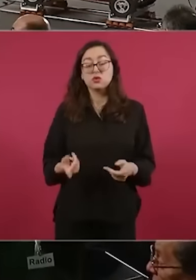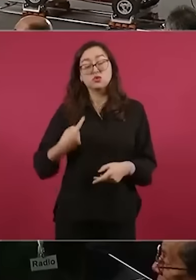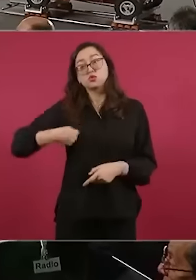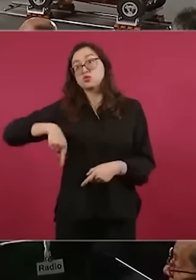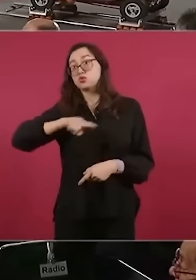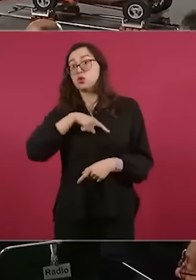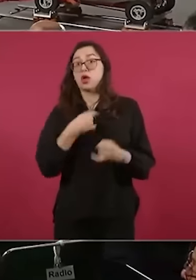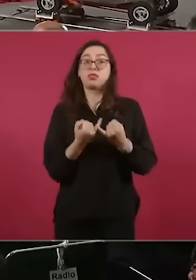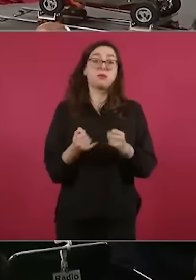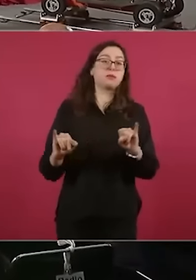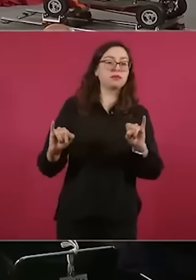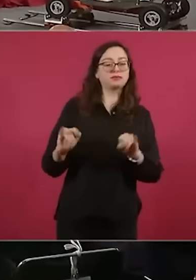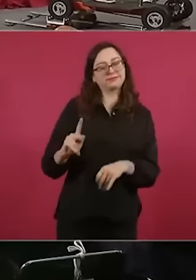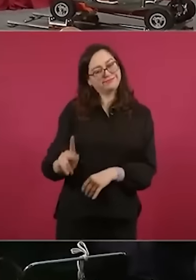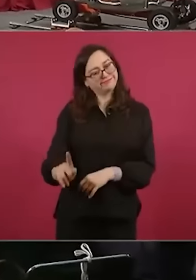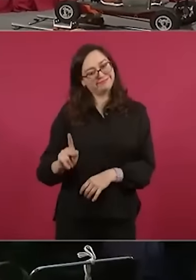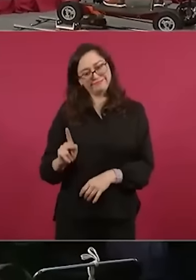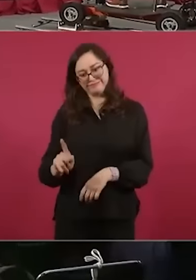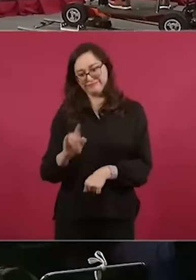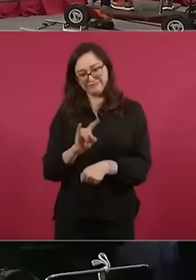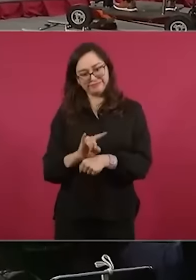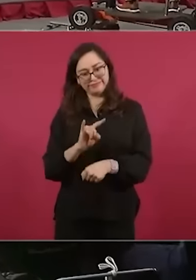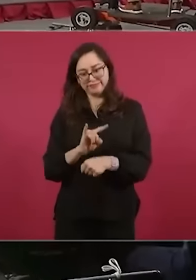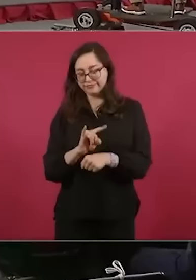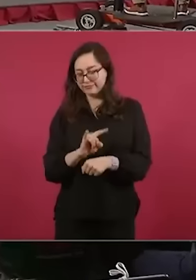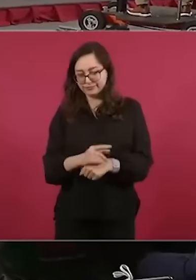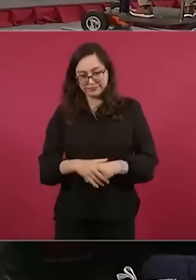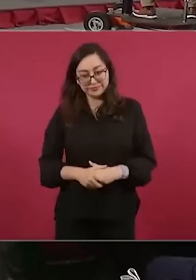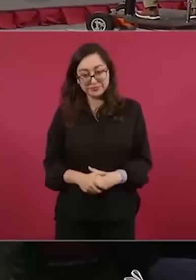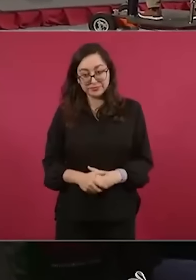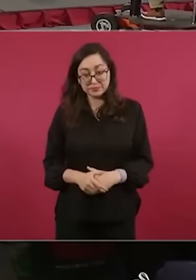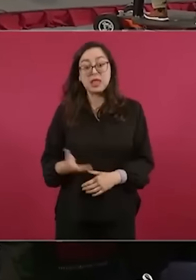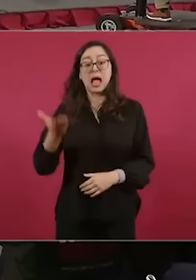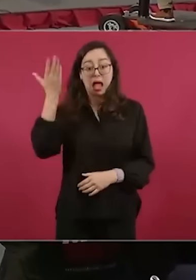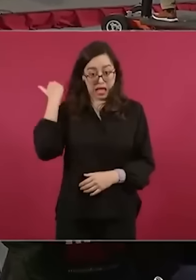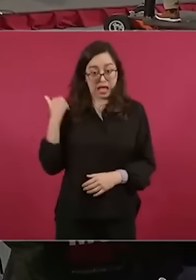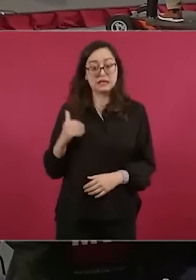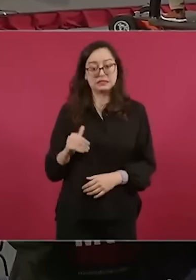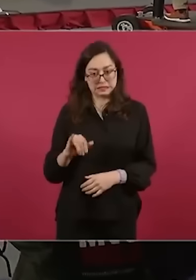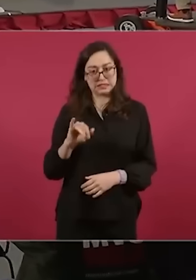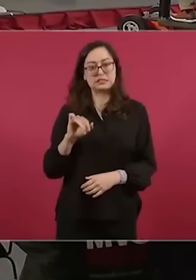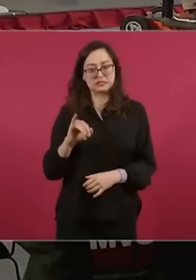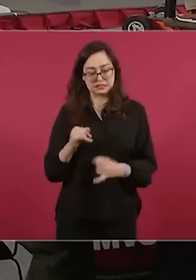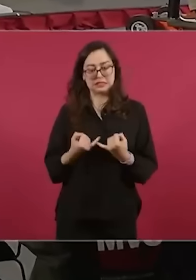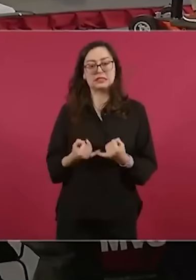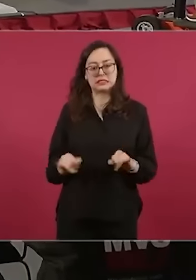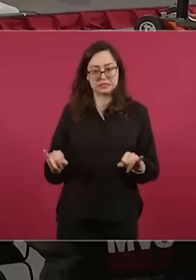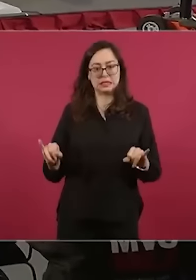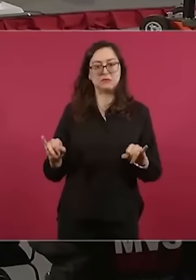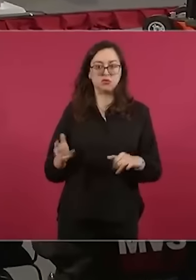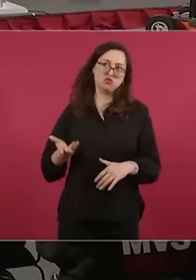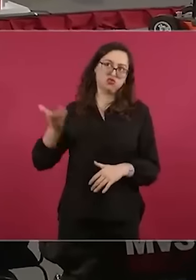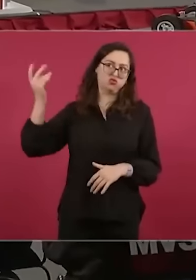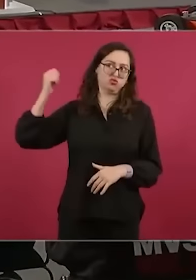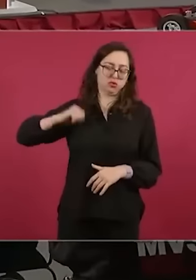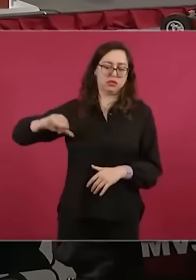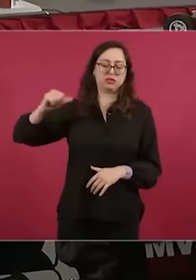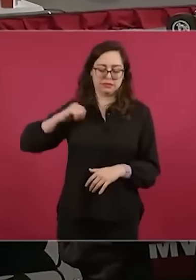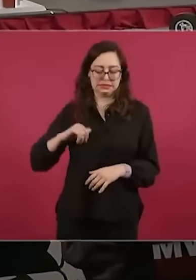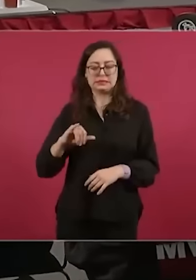independientes, porque la verdad del proceso era independiente, pero en la época de don Julio Scherrer.